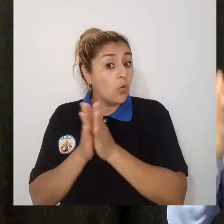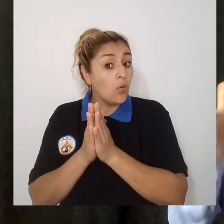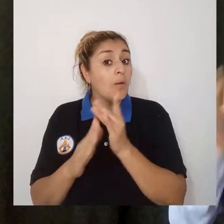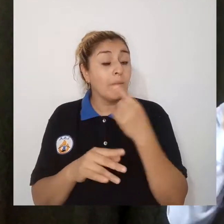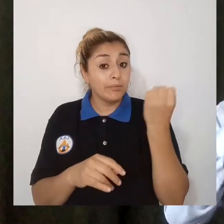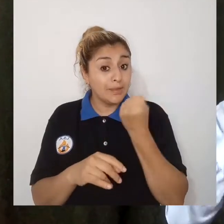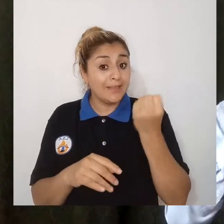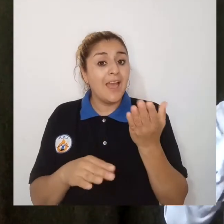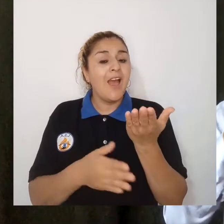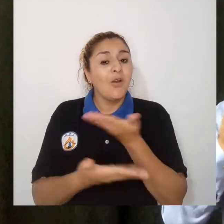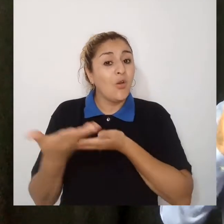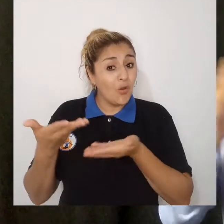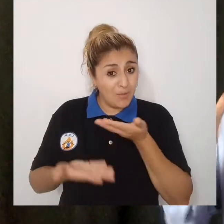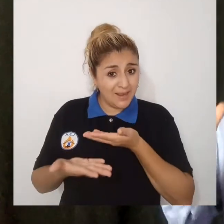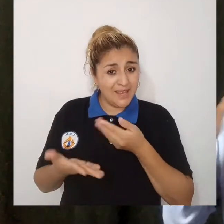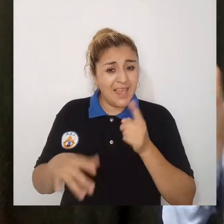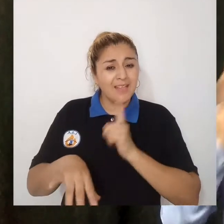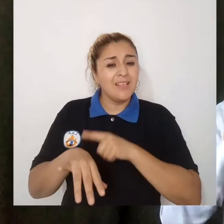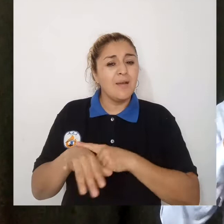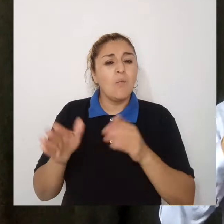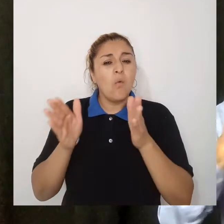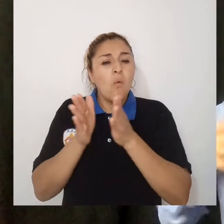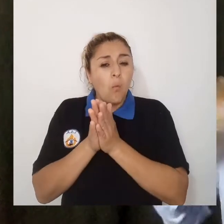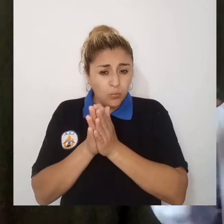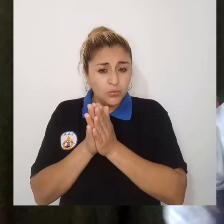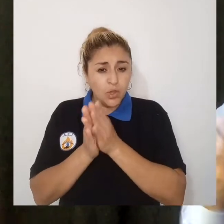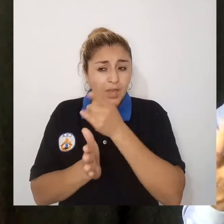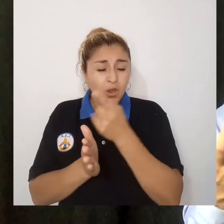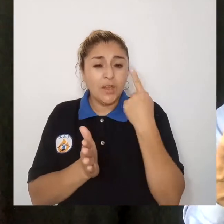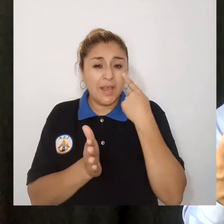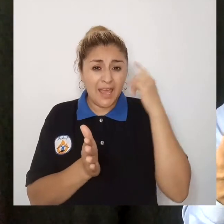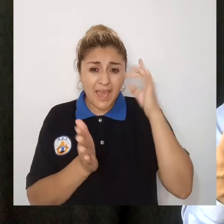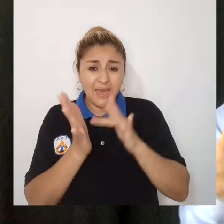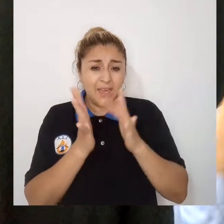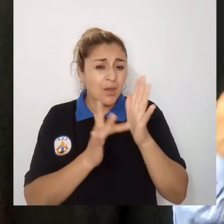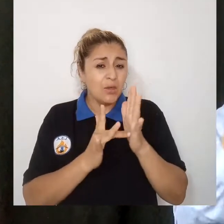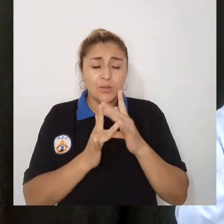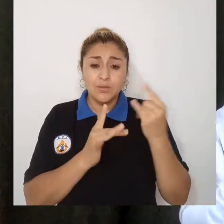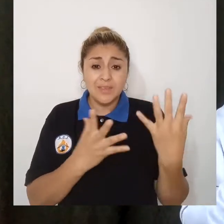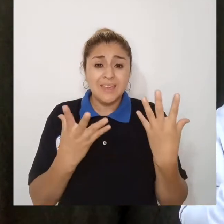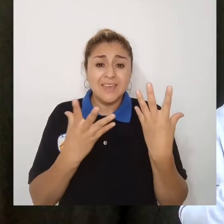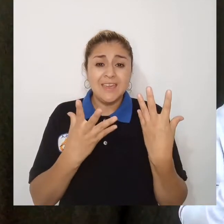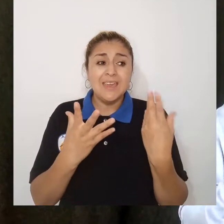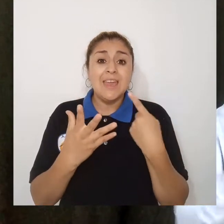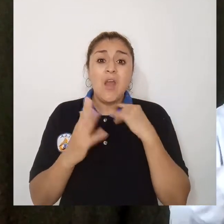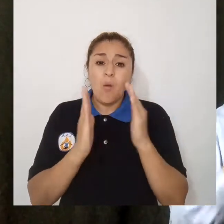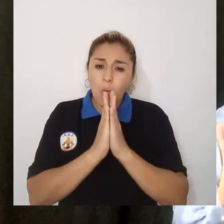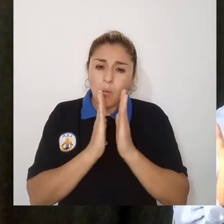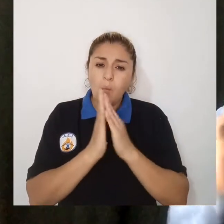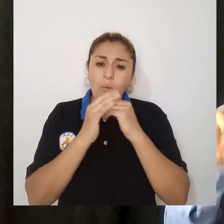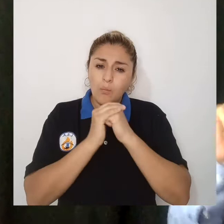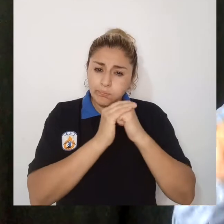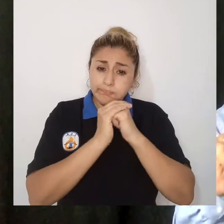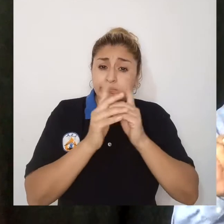de acuerdo a cada tiempo adecuado en cada momento se adaptaban como iglesia sin